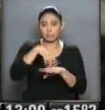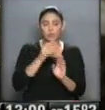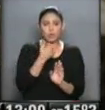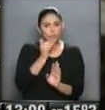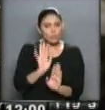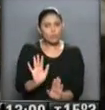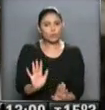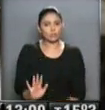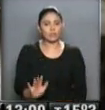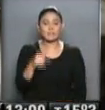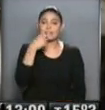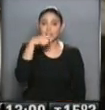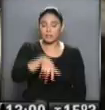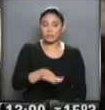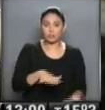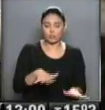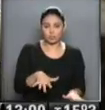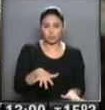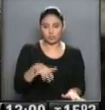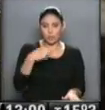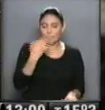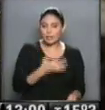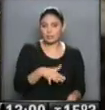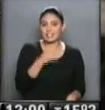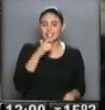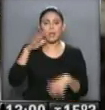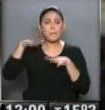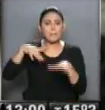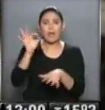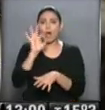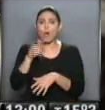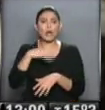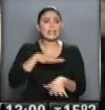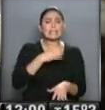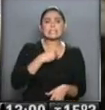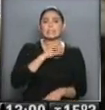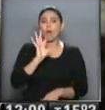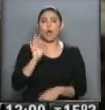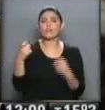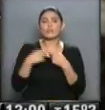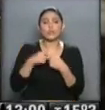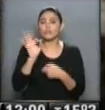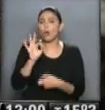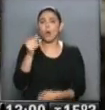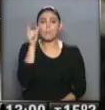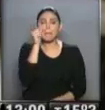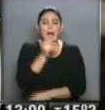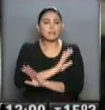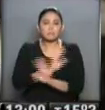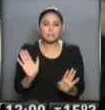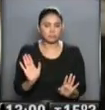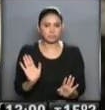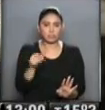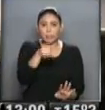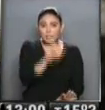si para este caso, para esta circunstancia, si es barra brava o es hincha o es socio o es un padre de familia que llevó un hijo. Es